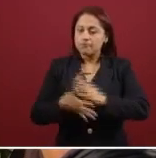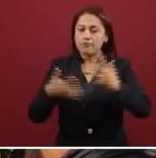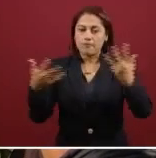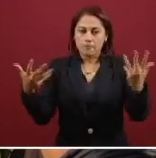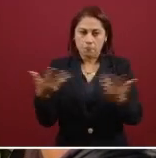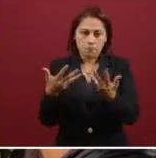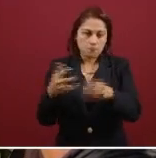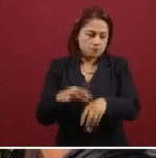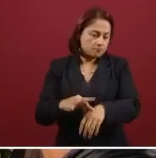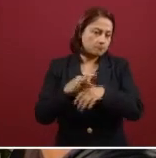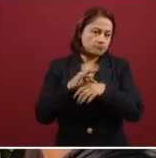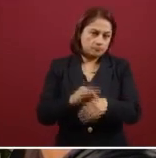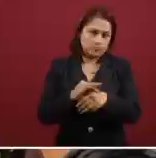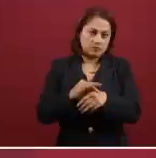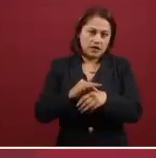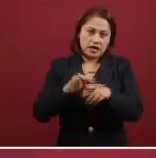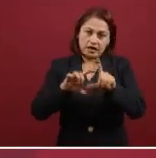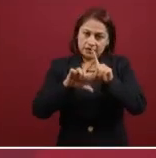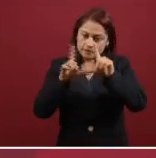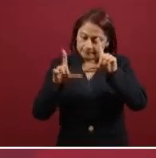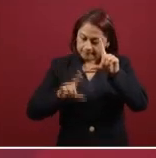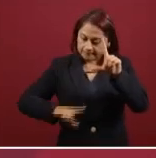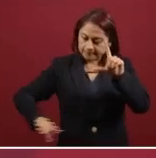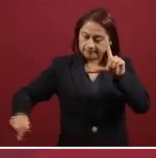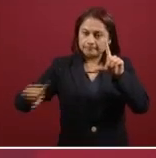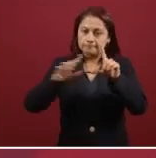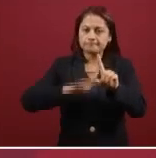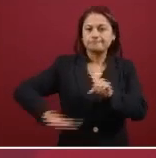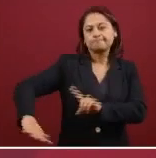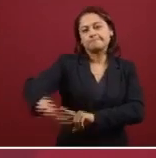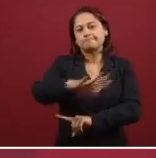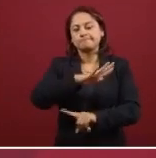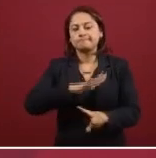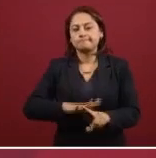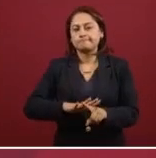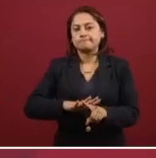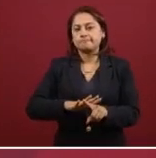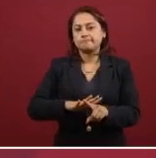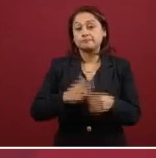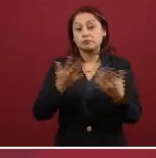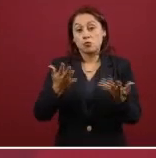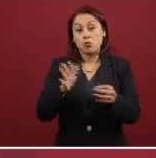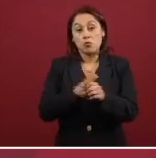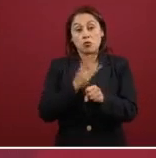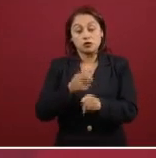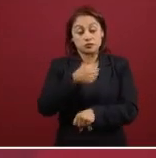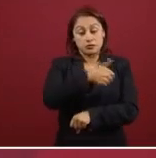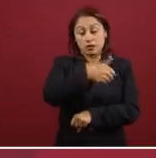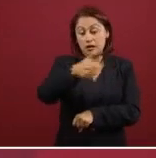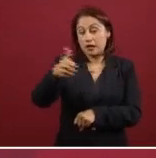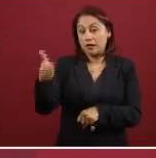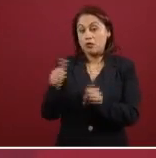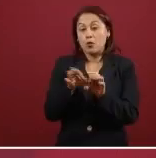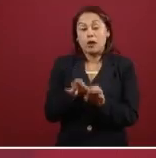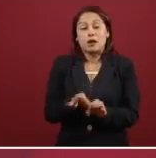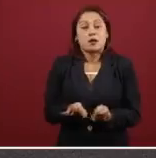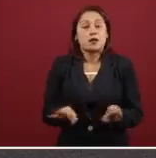de la vida pública del país. Son fundamentales, la